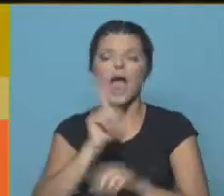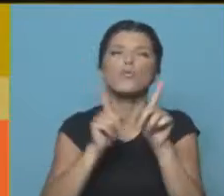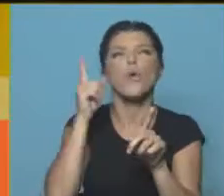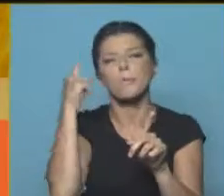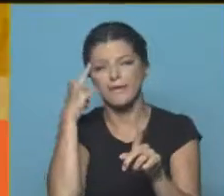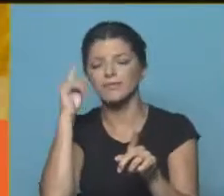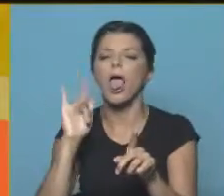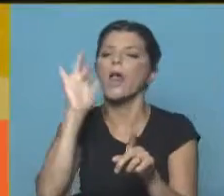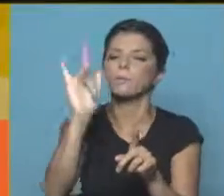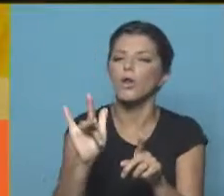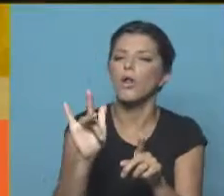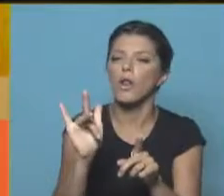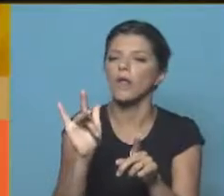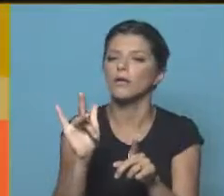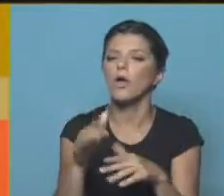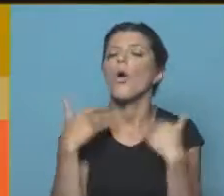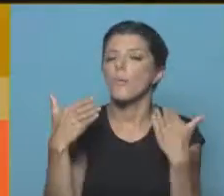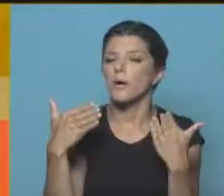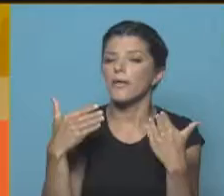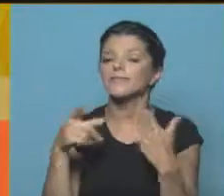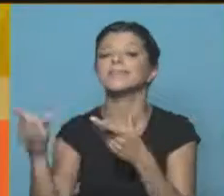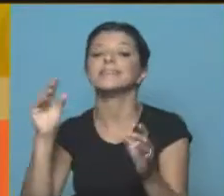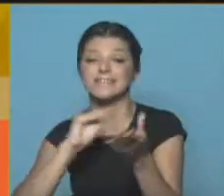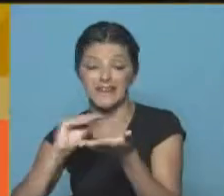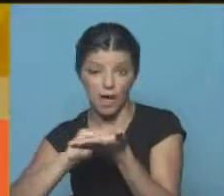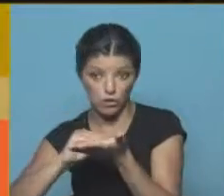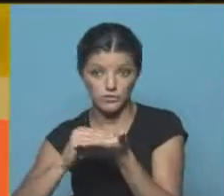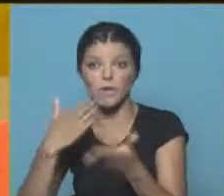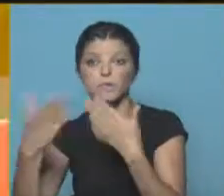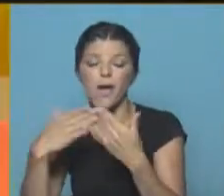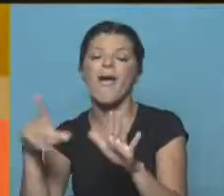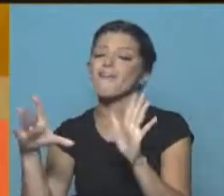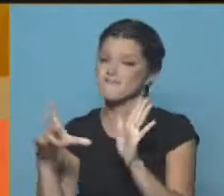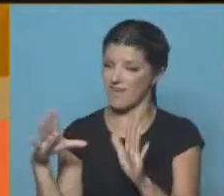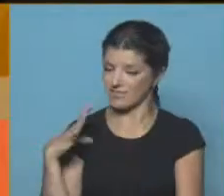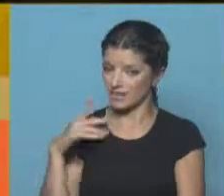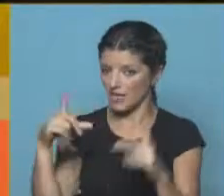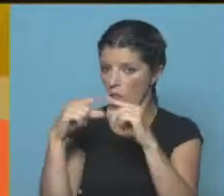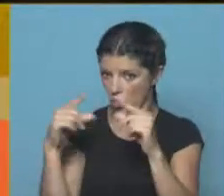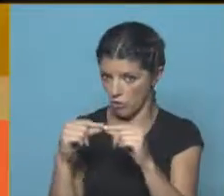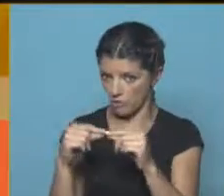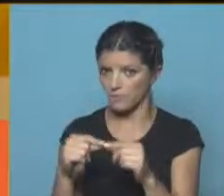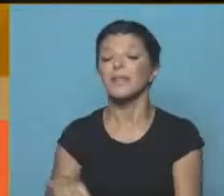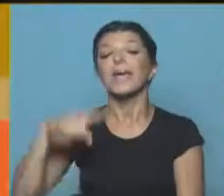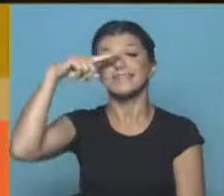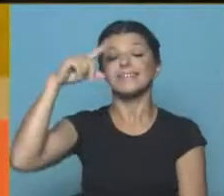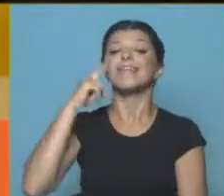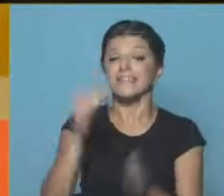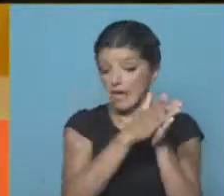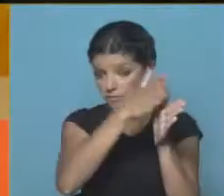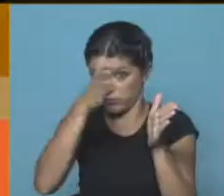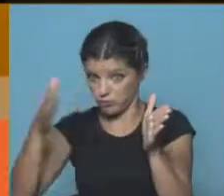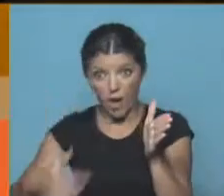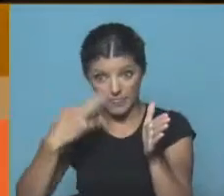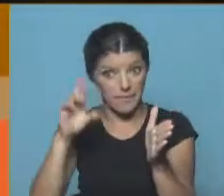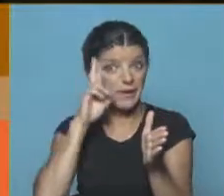del oficialismo, se pueda tratar en el recinto del Senado porque se necesita una mayoría especial para habilitarlo. No pasaron los 7 días reglamentarios y para